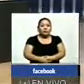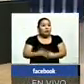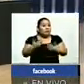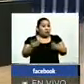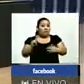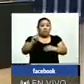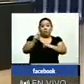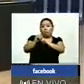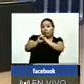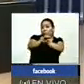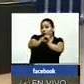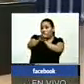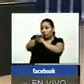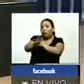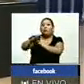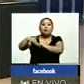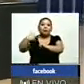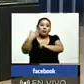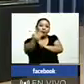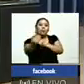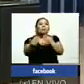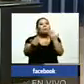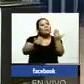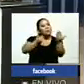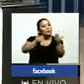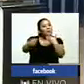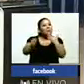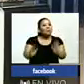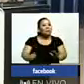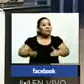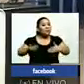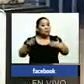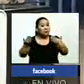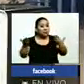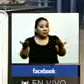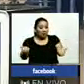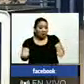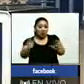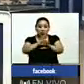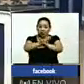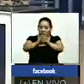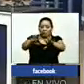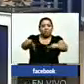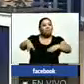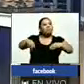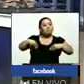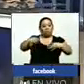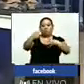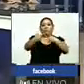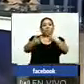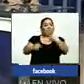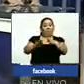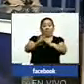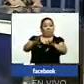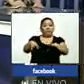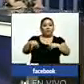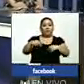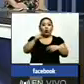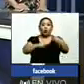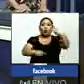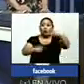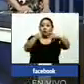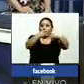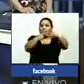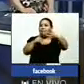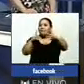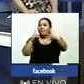Vamos a ir a la pausa comercial. Más adelante le vamos a contar sobre la aplicación del veto que ya hizo el presidente de la República a dos decretos aprobados